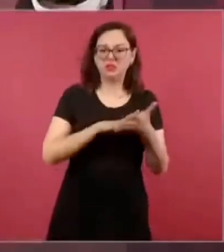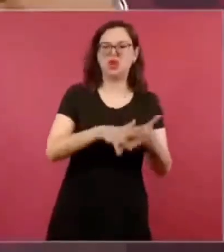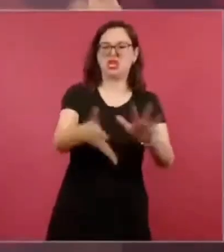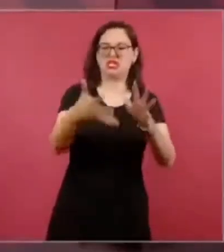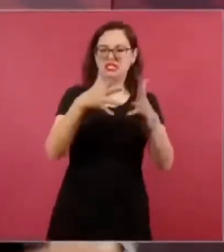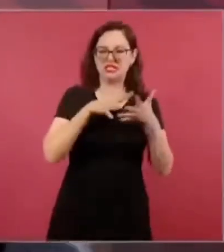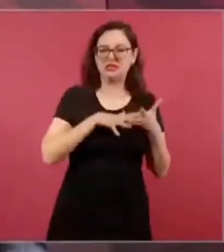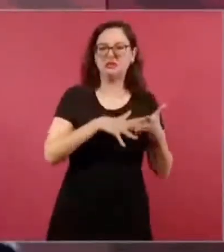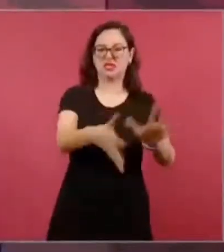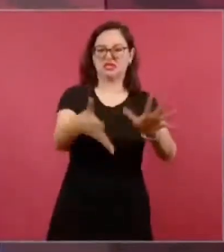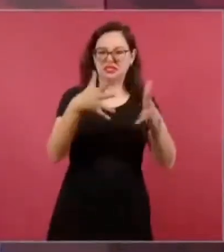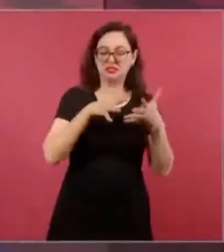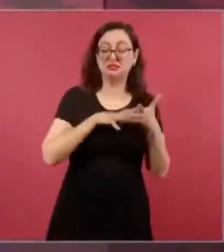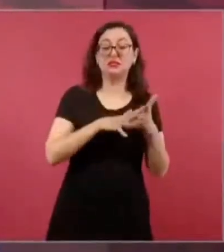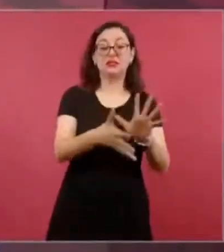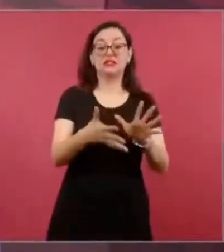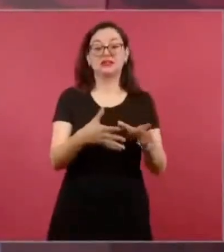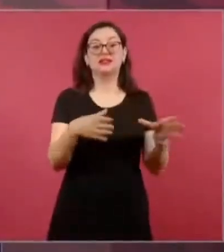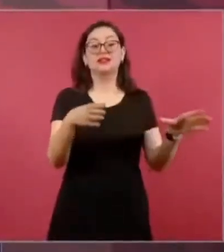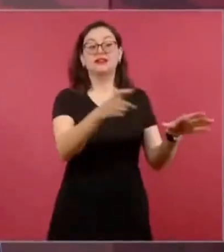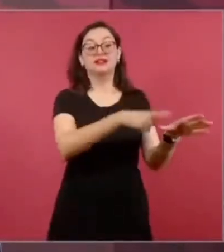sembrar